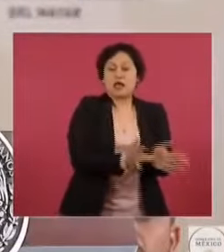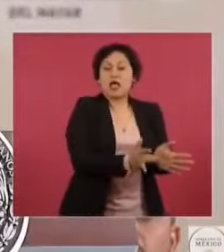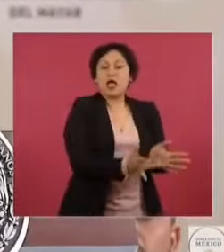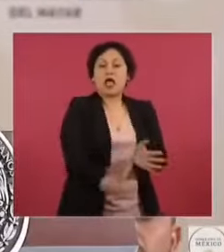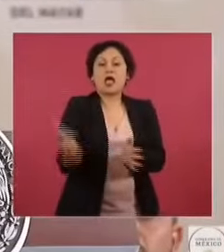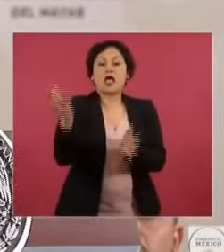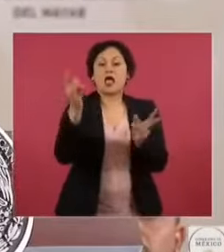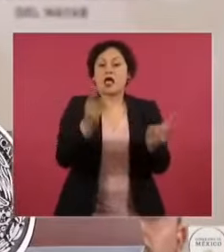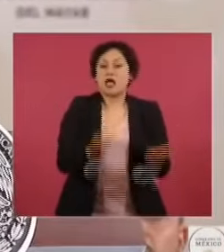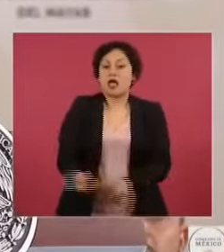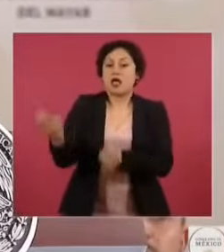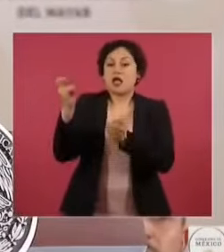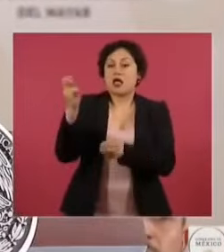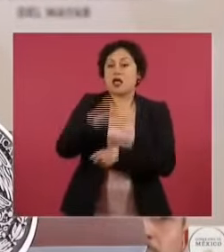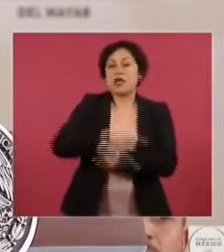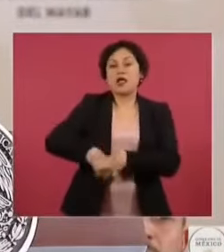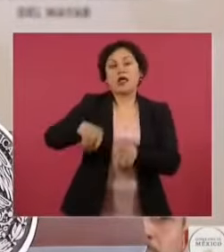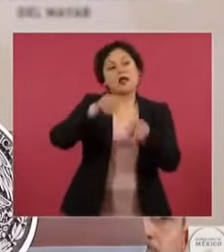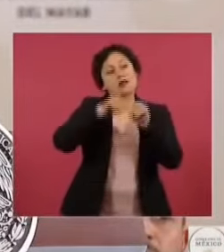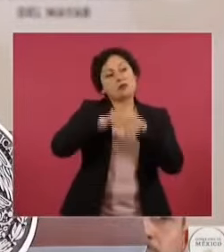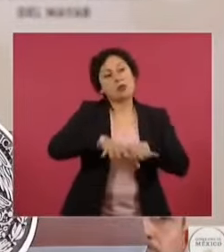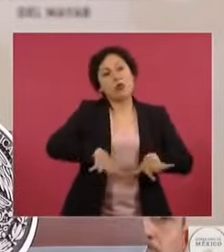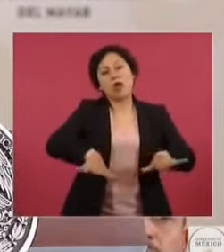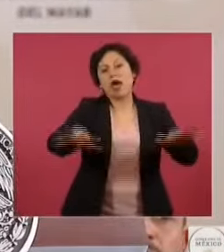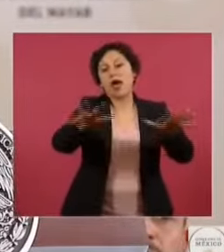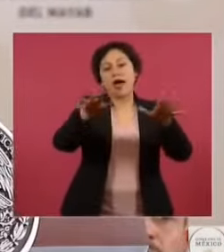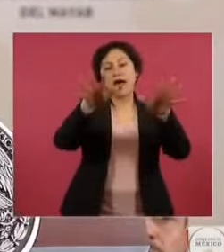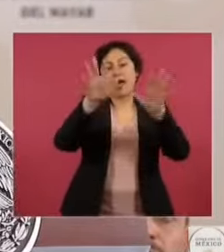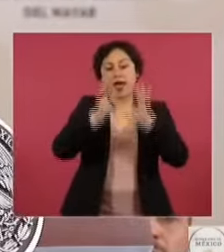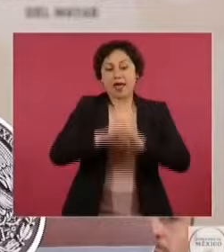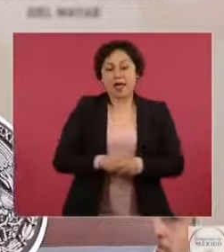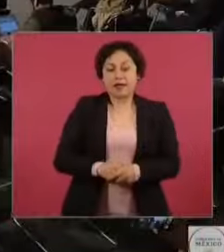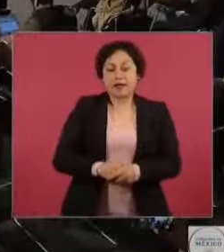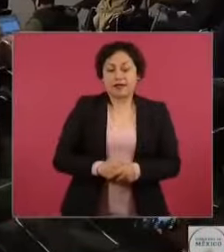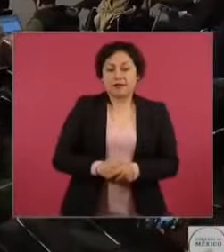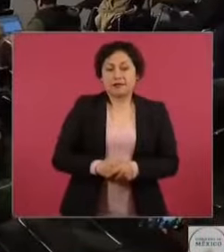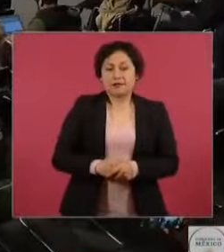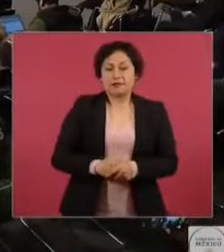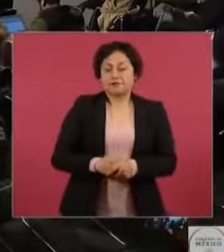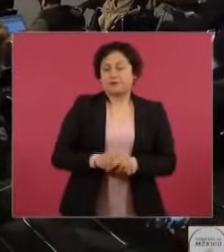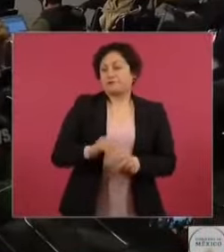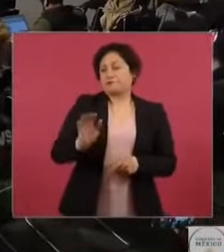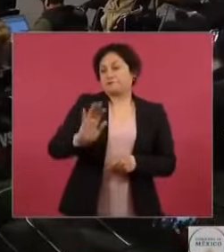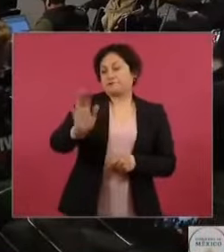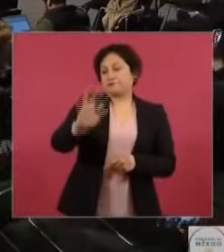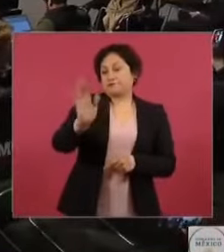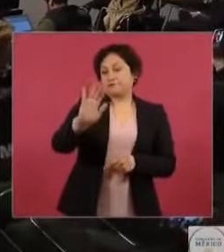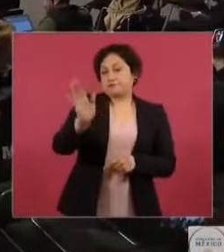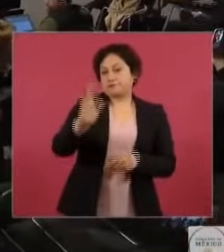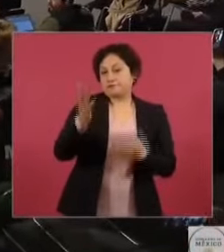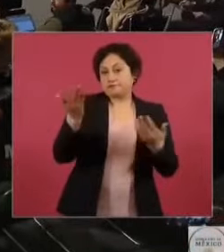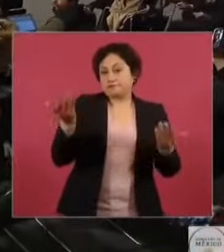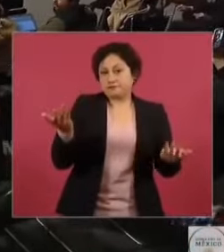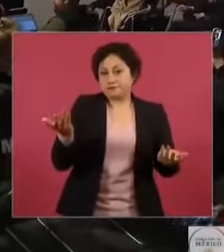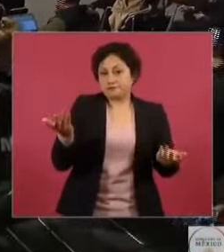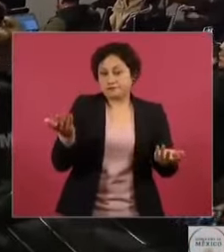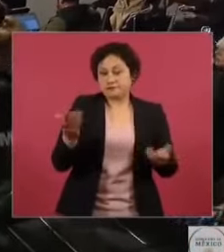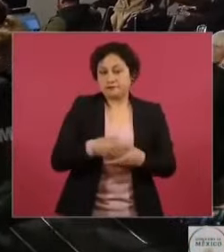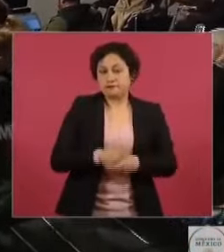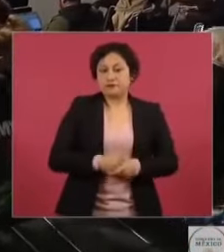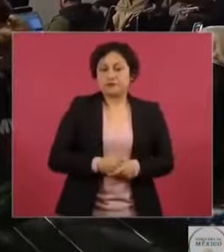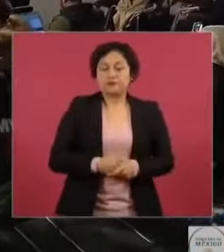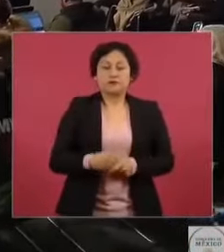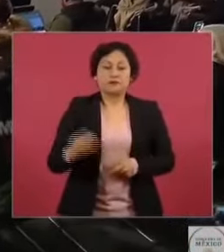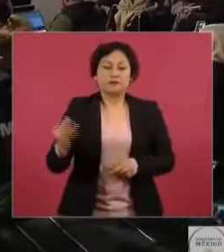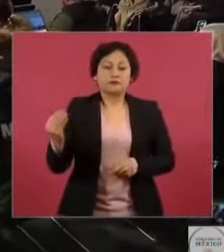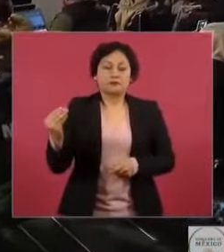aclarado hasta el momento, hasta dónde realmente se extendió esta extracción ilegal de datos y que funcionarios de alto y mediano y